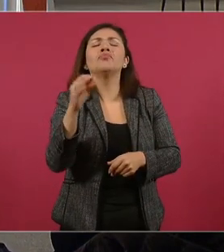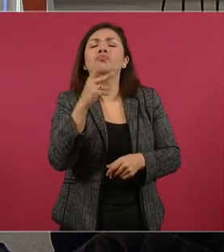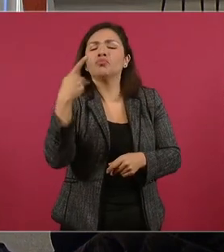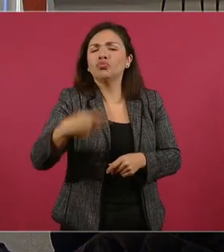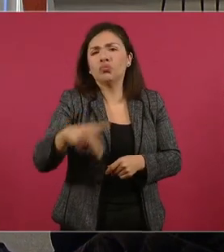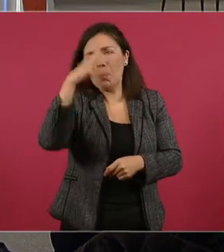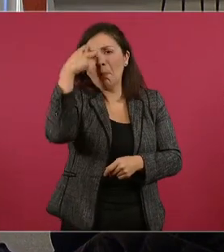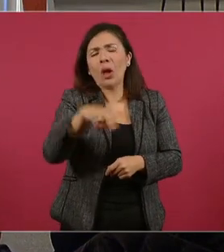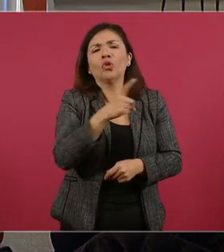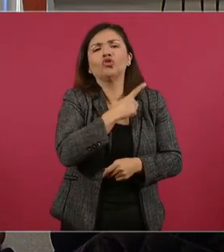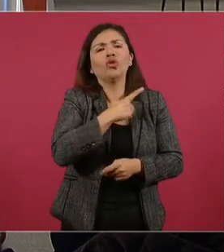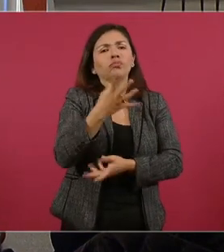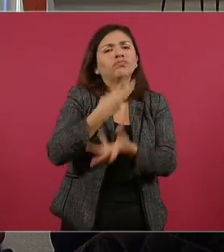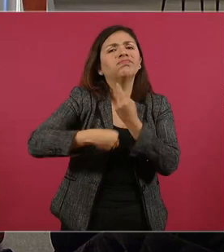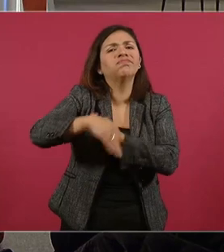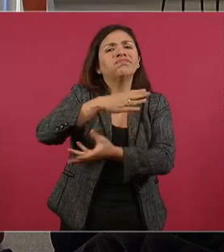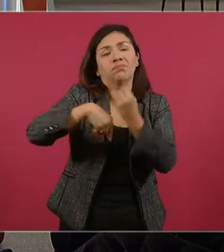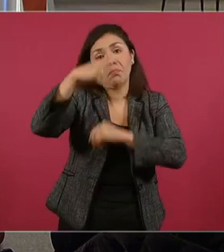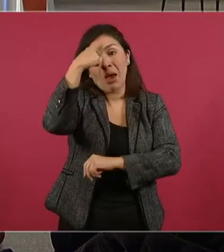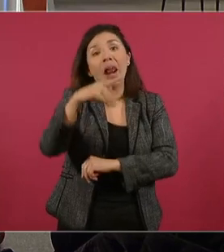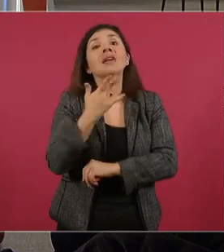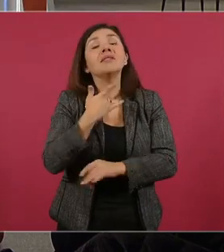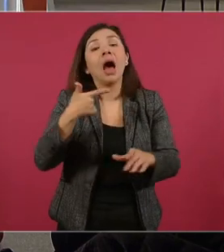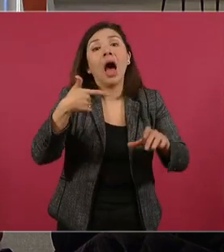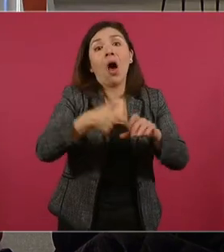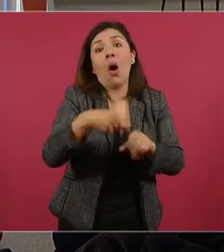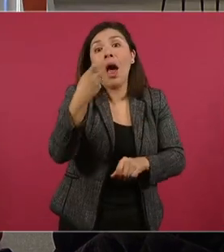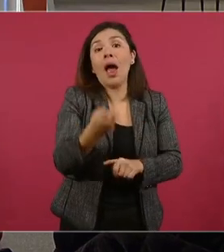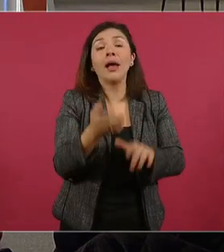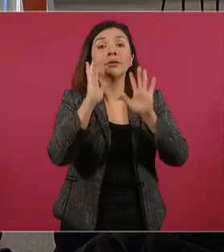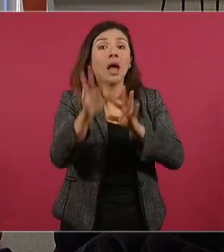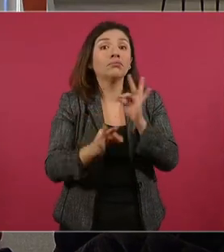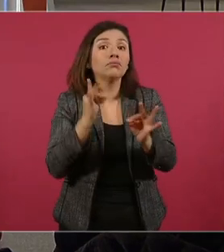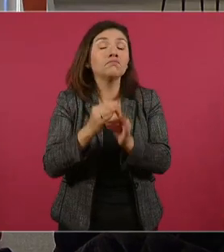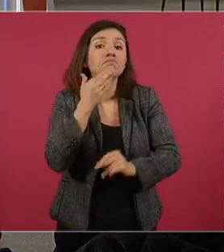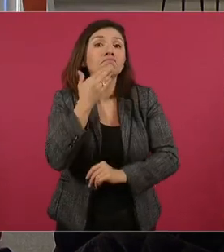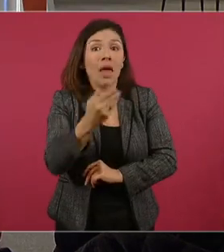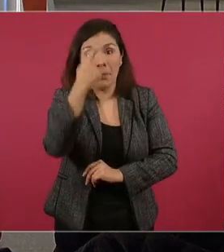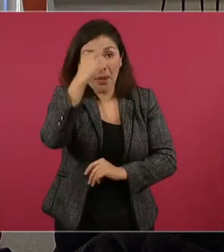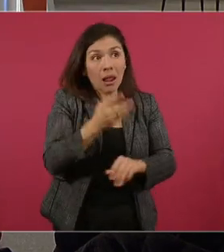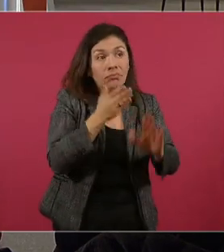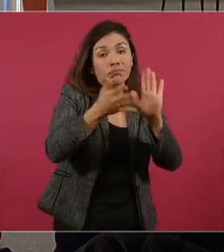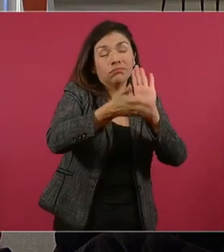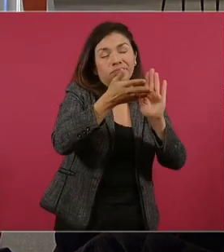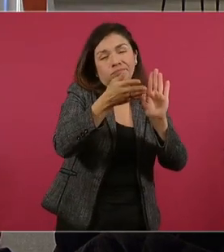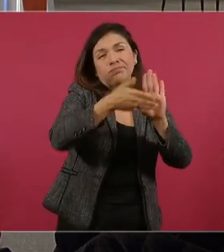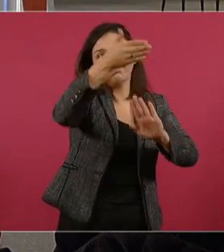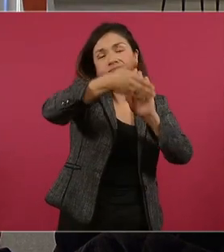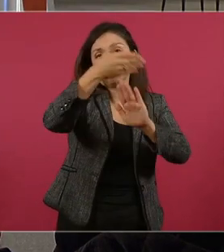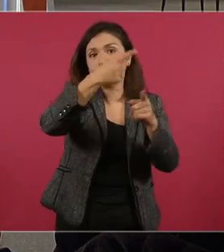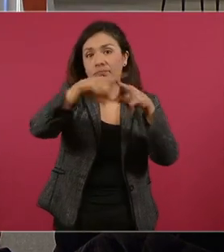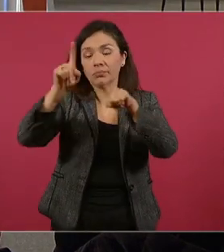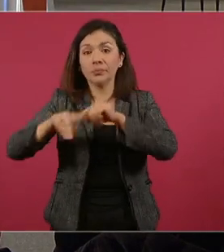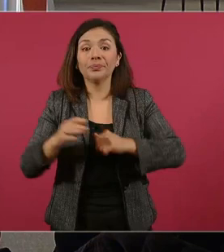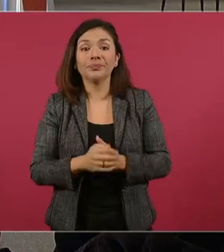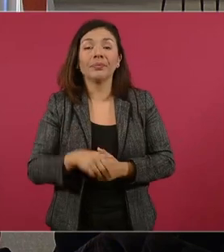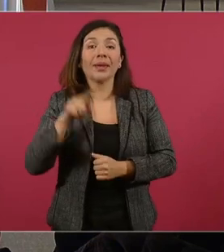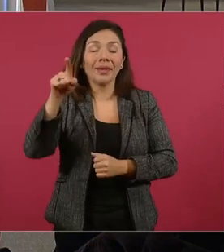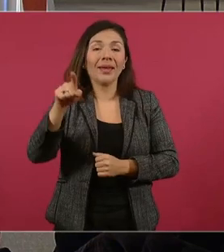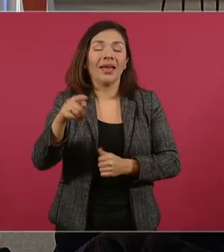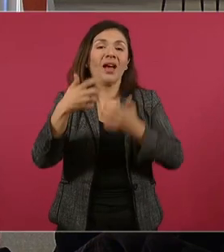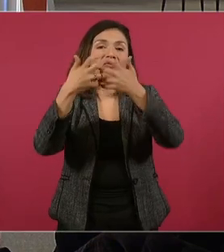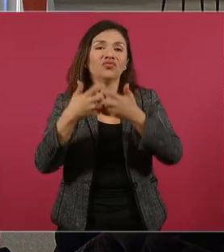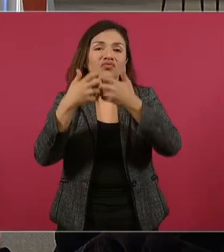autosuficiencia. Como ven ustedes, prácticamente se estaría logrando con estas obras: Deer Park, refinería